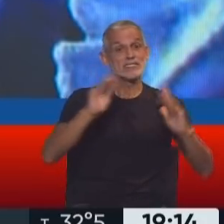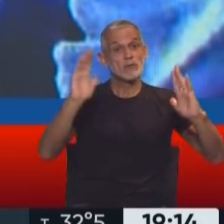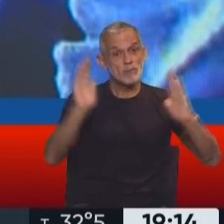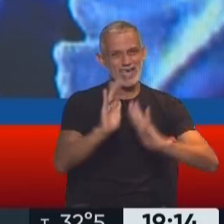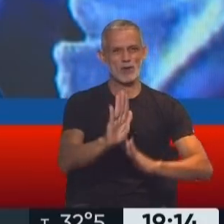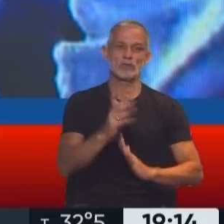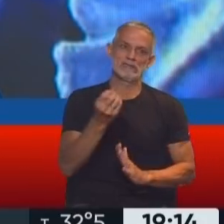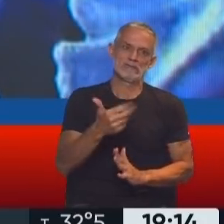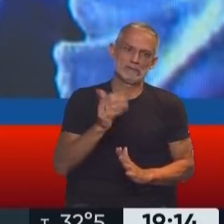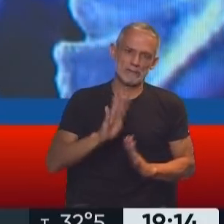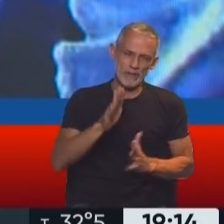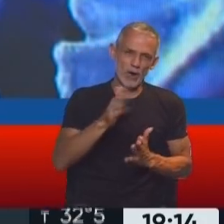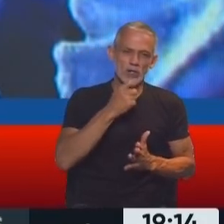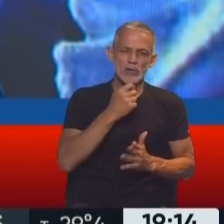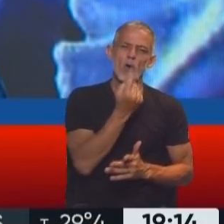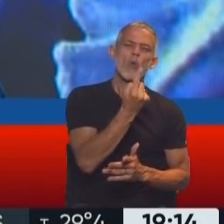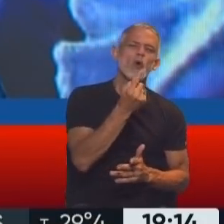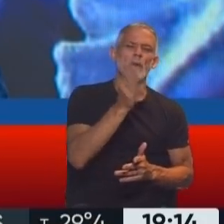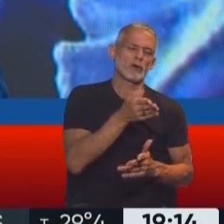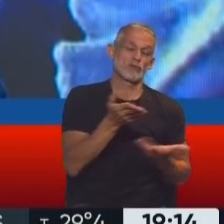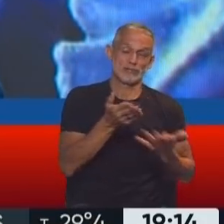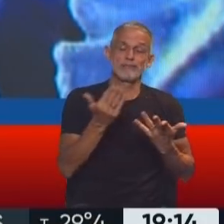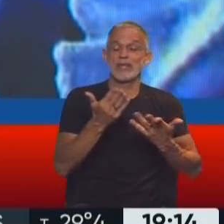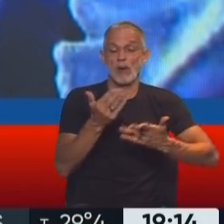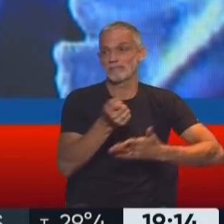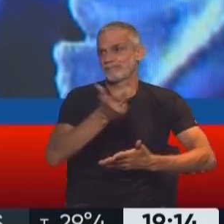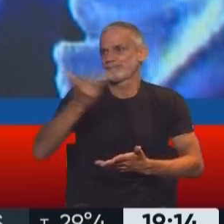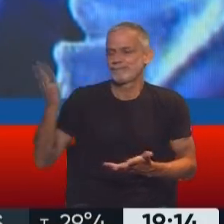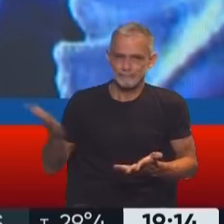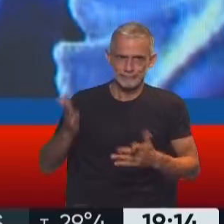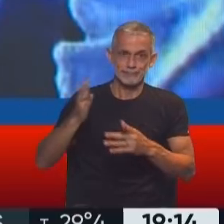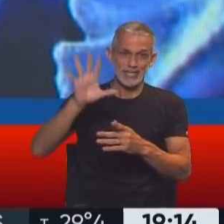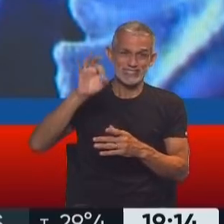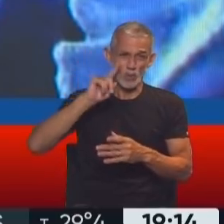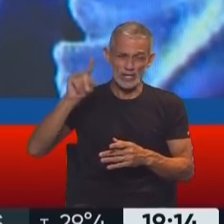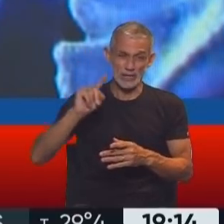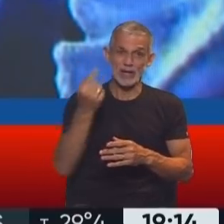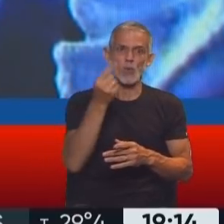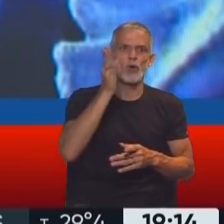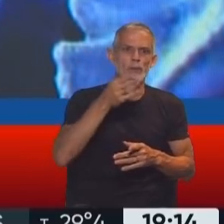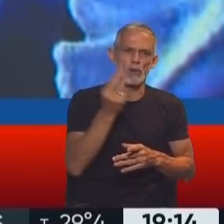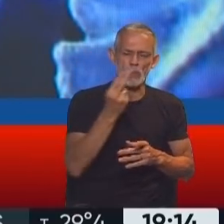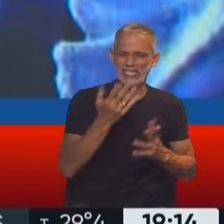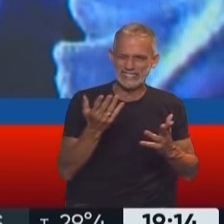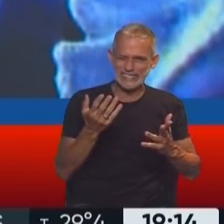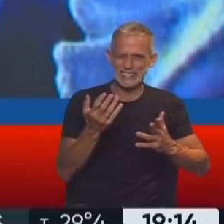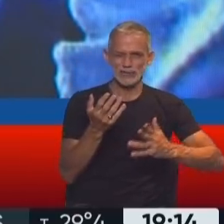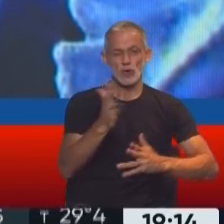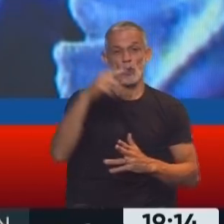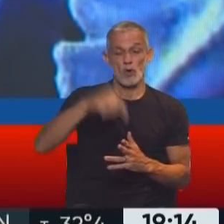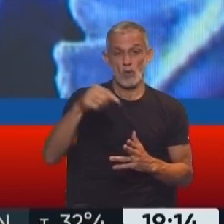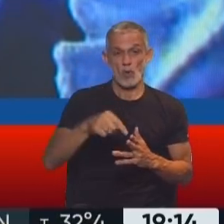número, si fuéramos a un 1%, igual con una cantidad tan alta de casos como hemos tenido ayer y tenemos